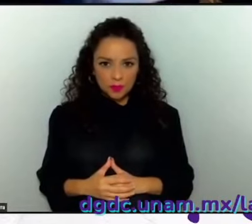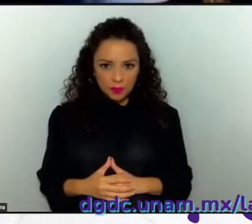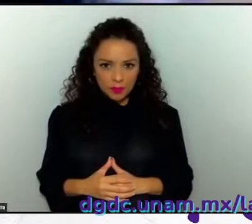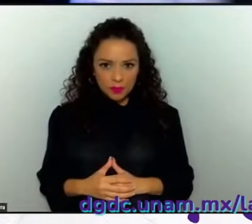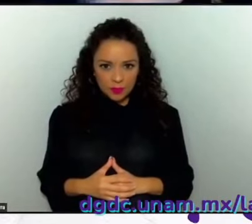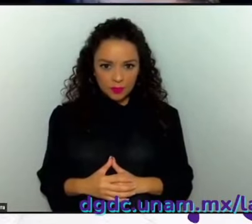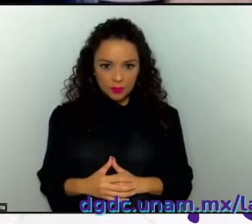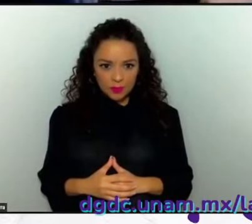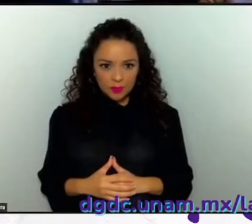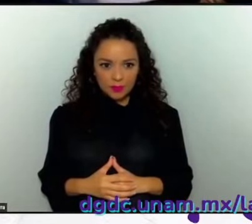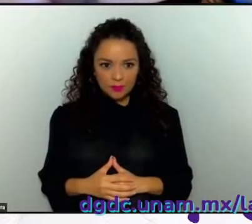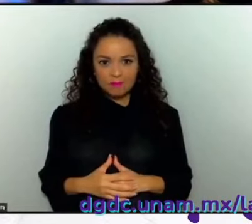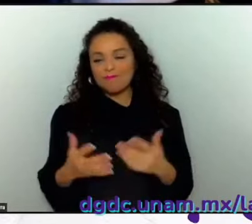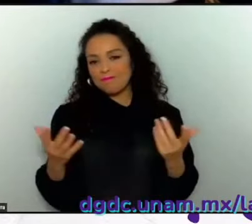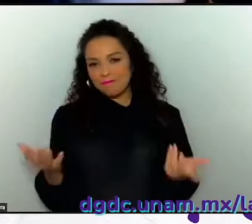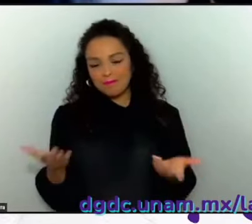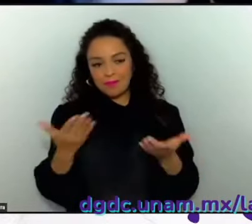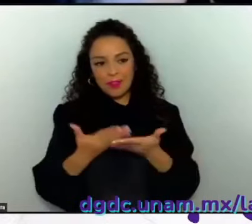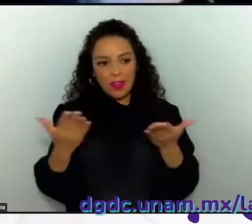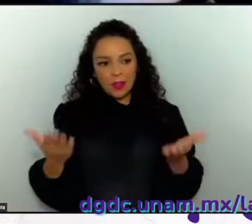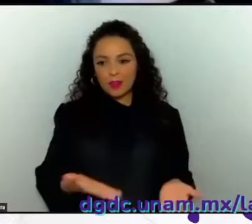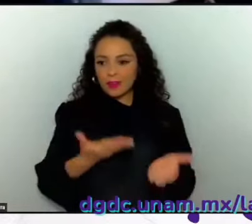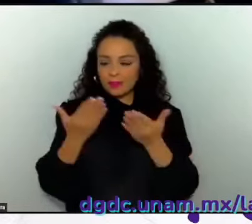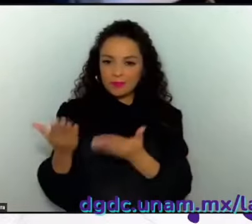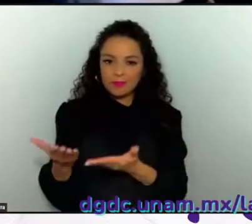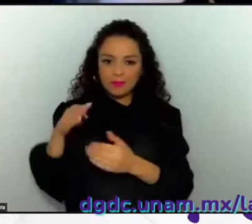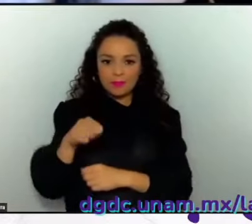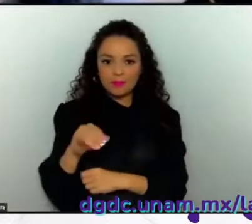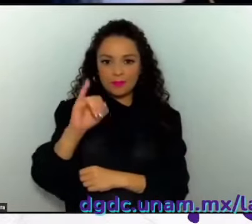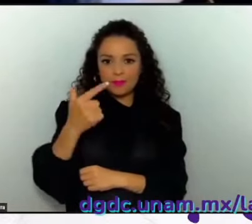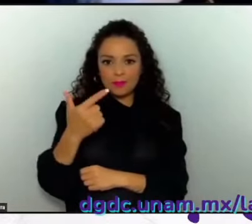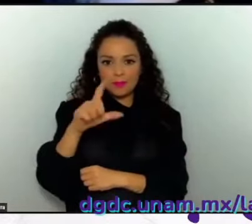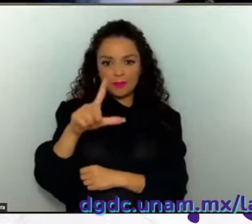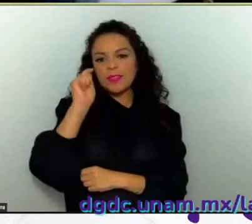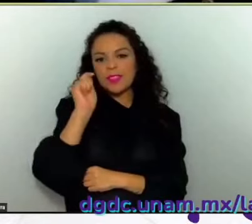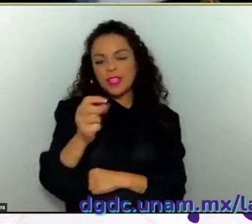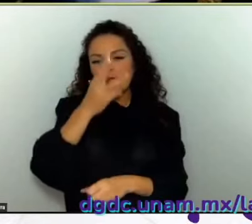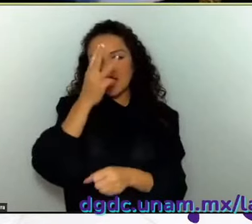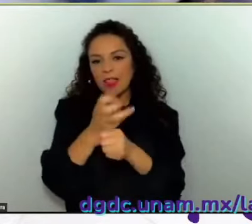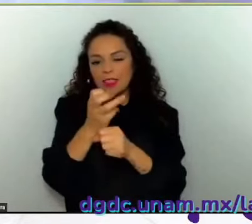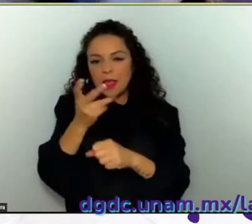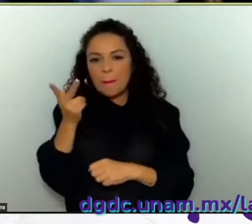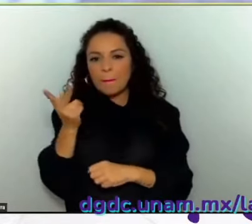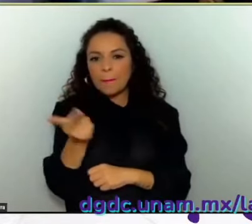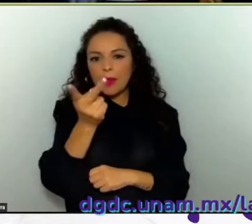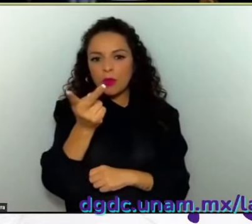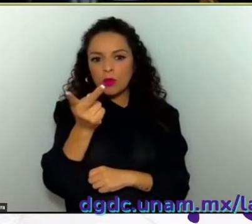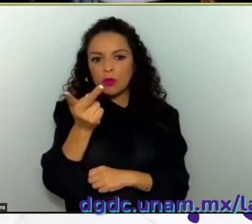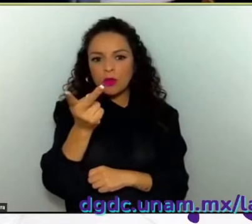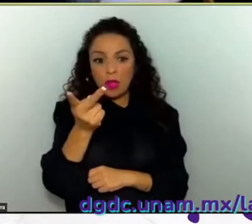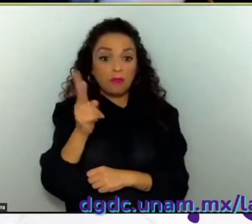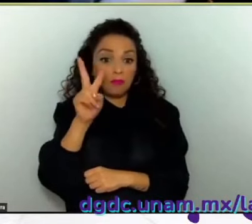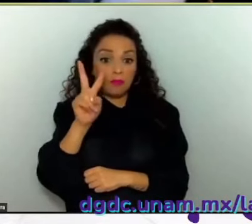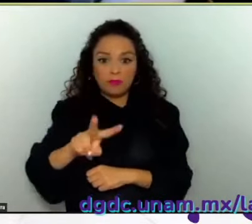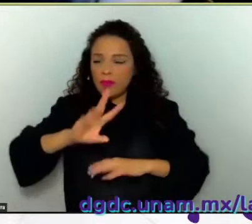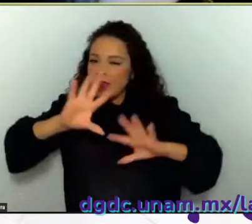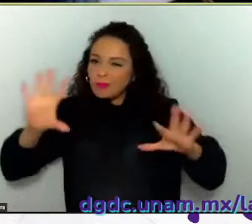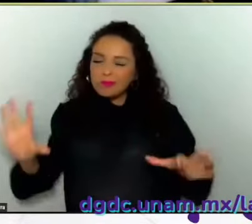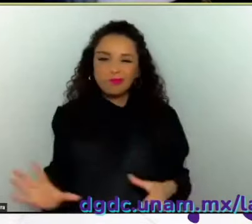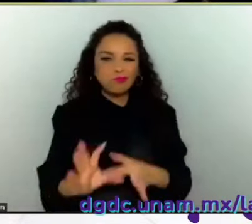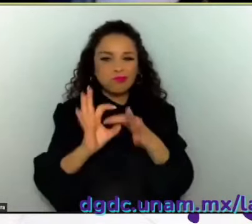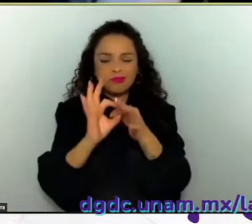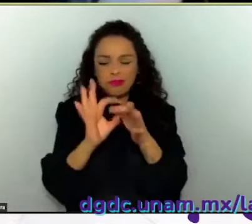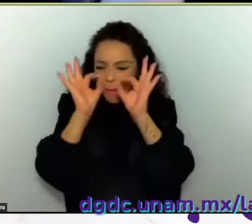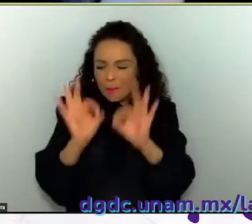Me quedo contigo, Miguel, ahora para pasar a la cuarta, a la tercera pregunta, que es, y que se conecta totalmente, ¿no?, con lo que estás diciendo,